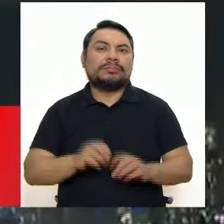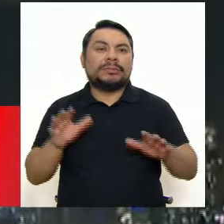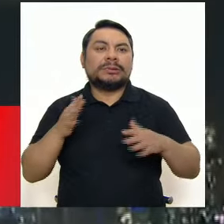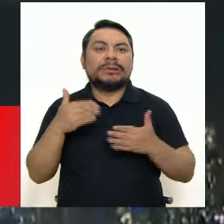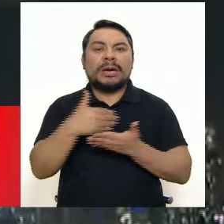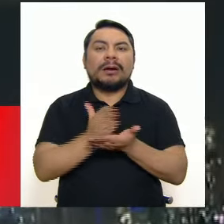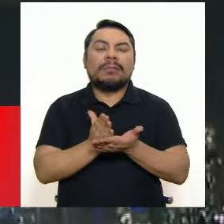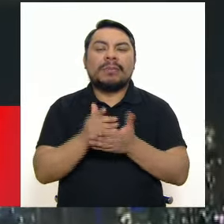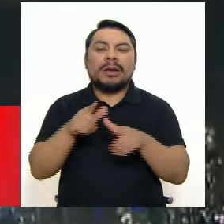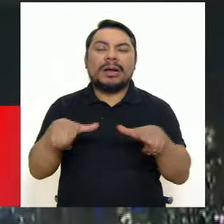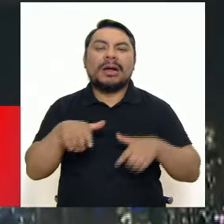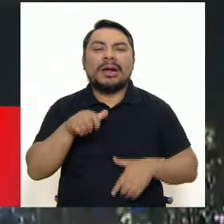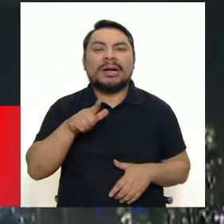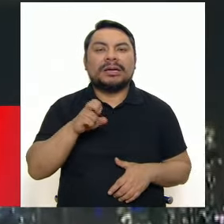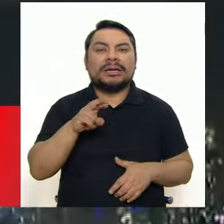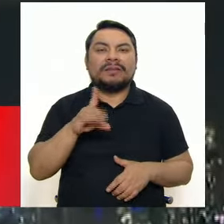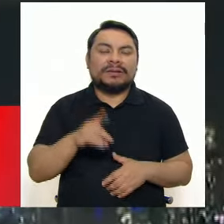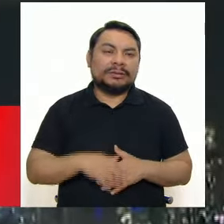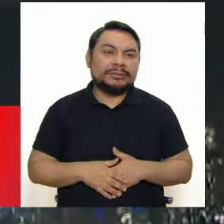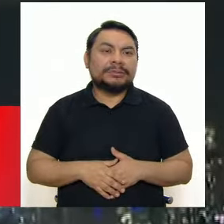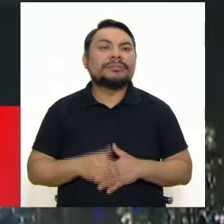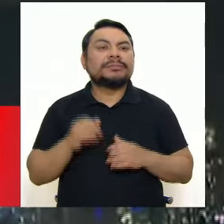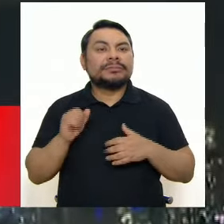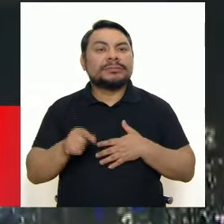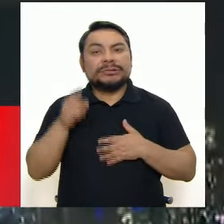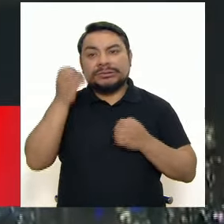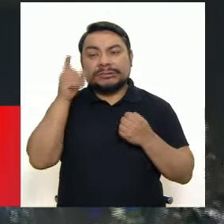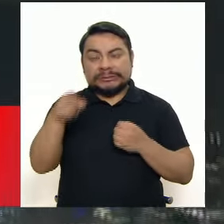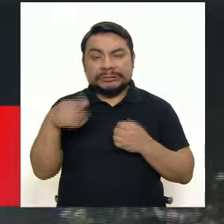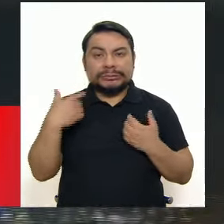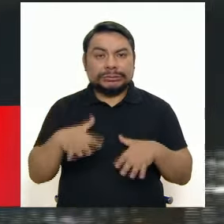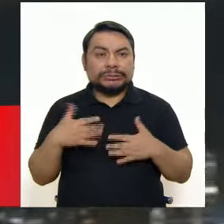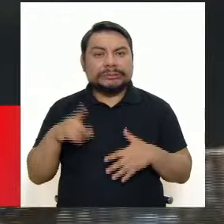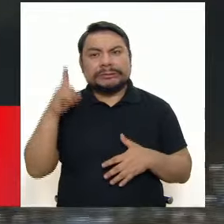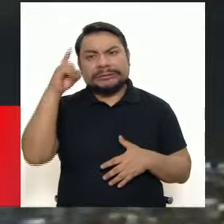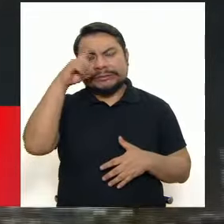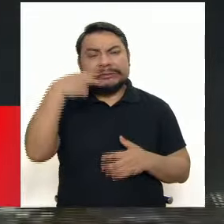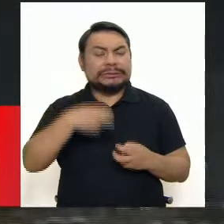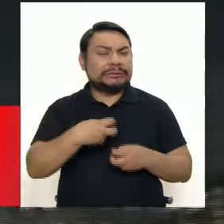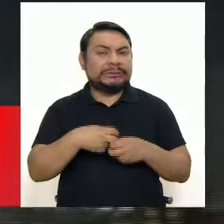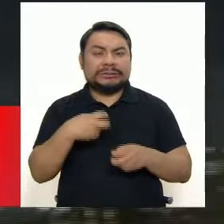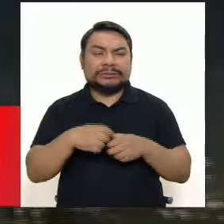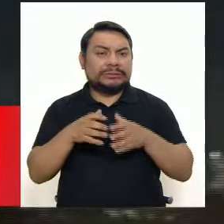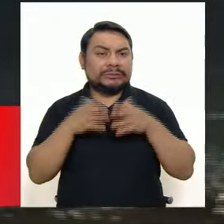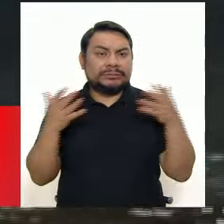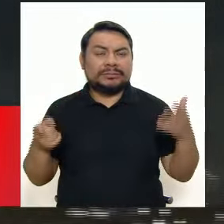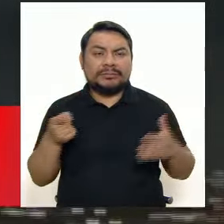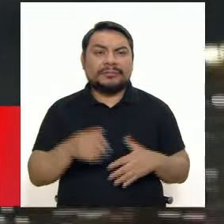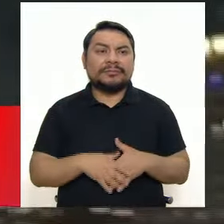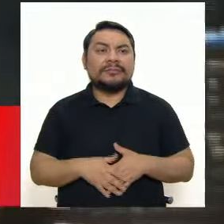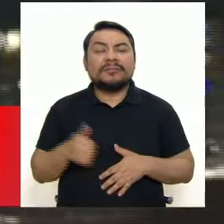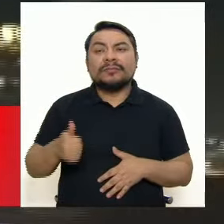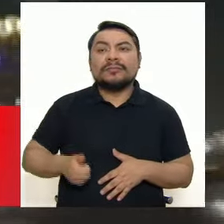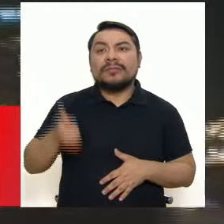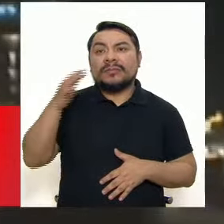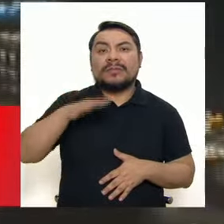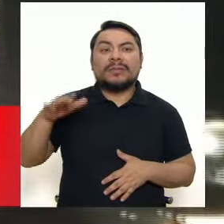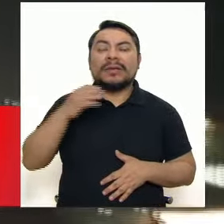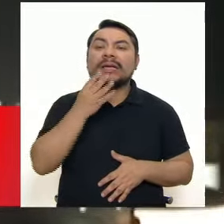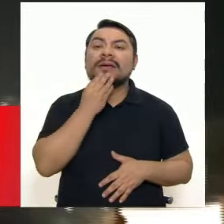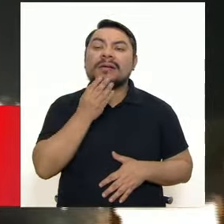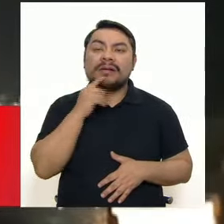alguna parte de Tel Aviv, así que la situación es muy tensa. Las autoridades